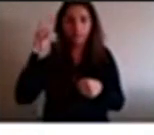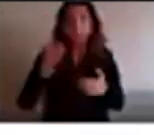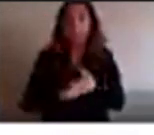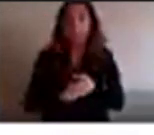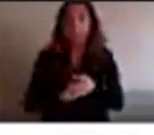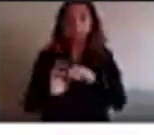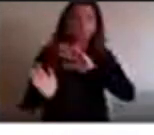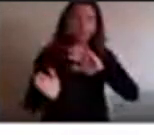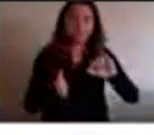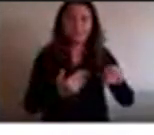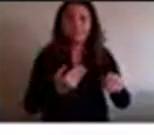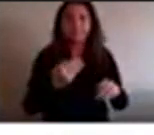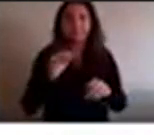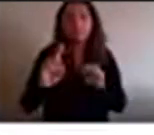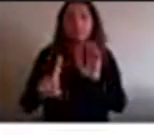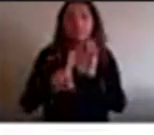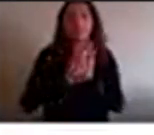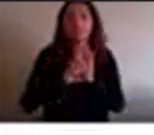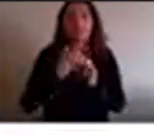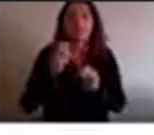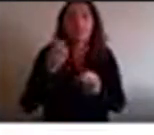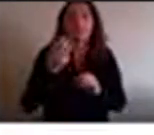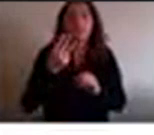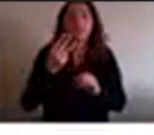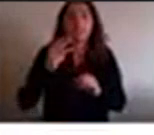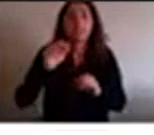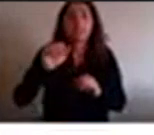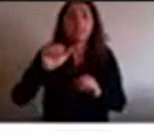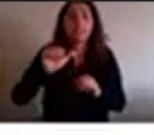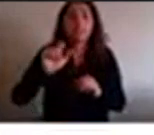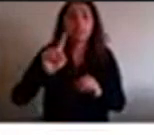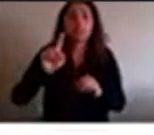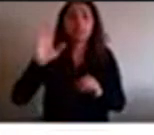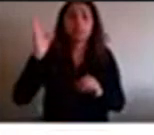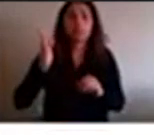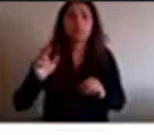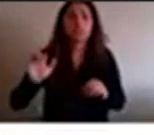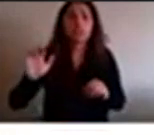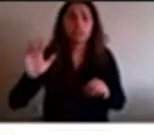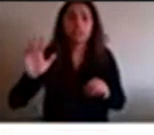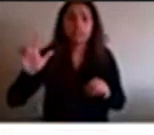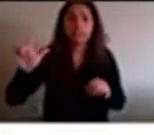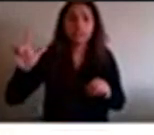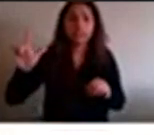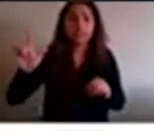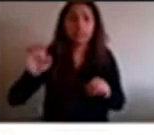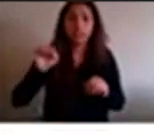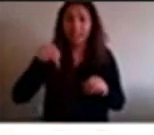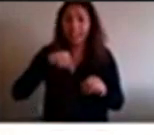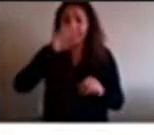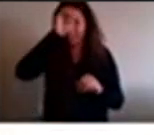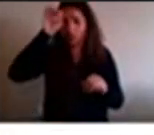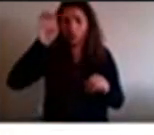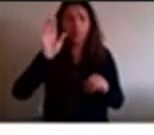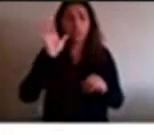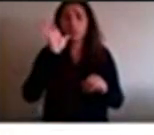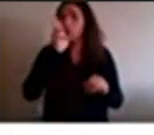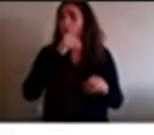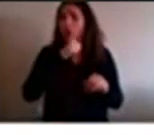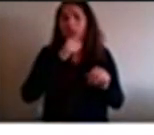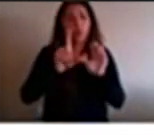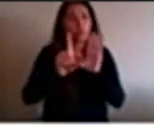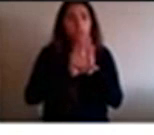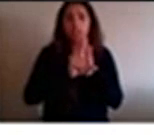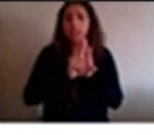361 del 97, una serie de incentivos. En Colombia no hay una ley de cuotas que obligue